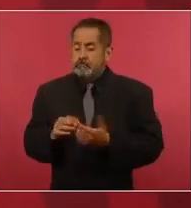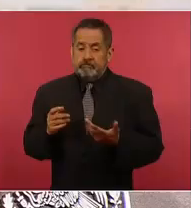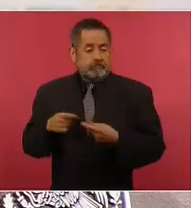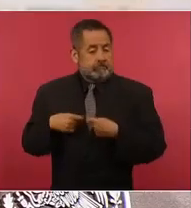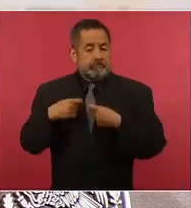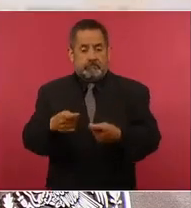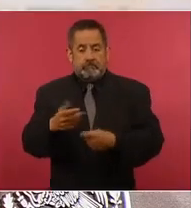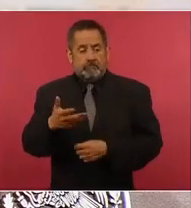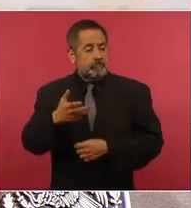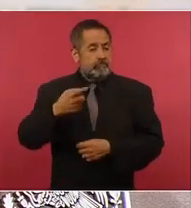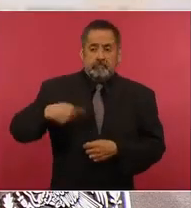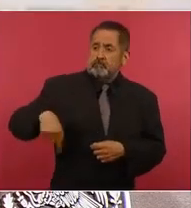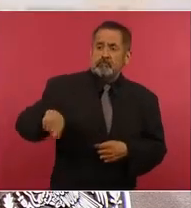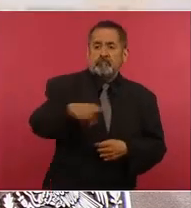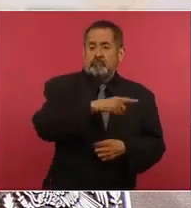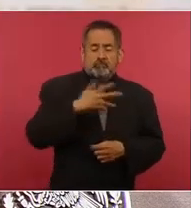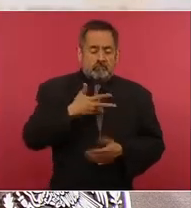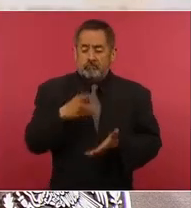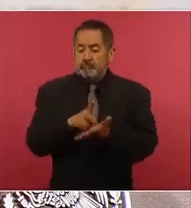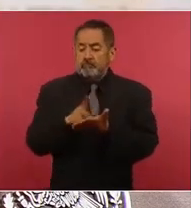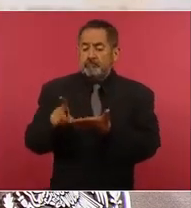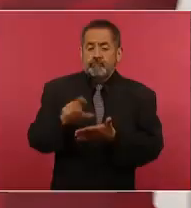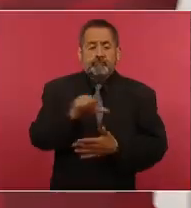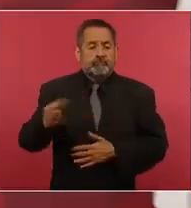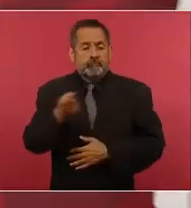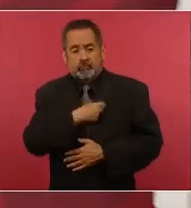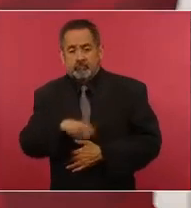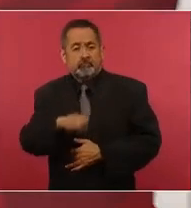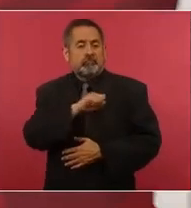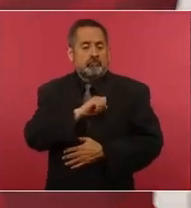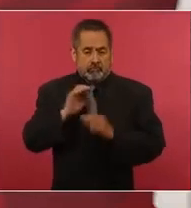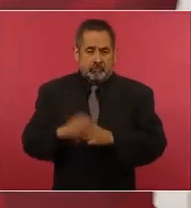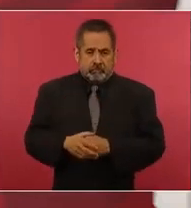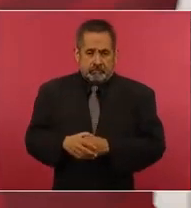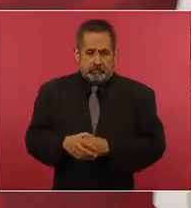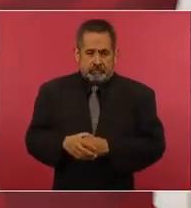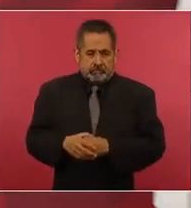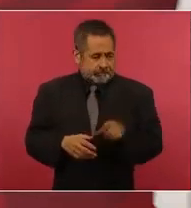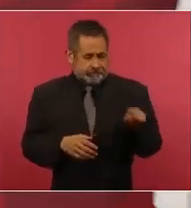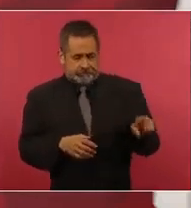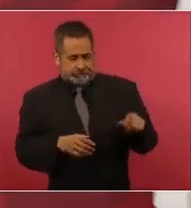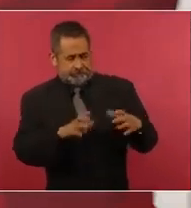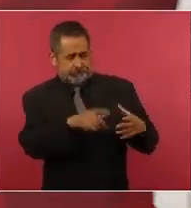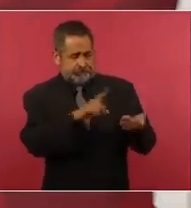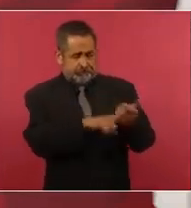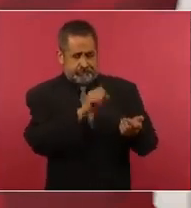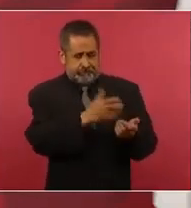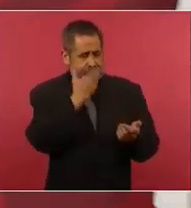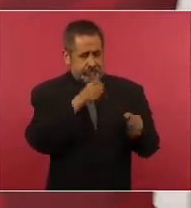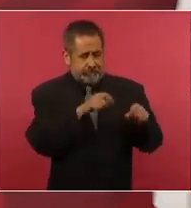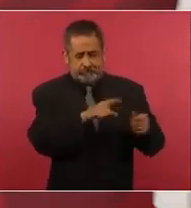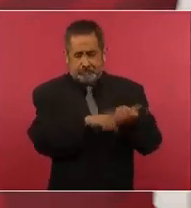garantizar el derecho a la salud a esos mismos médicos